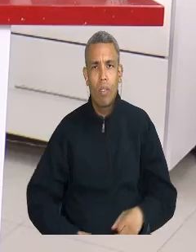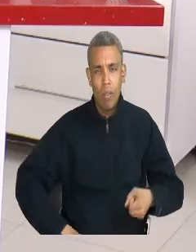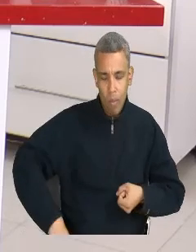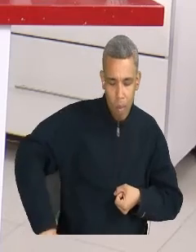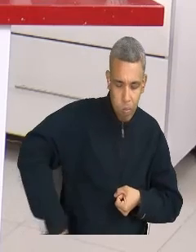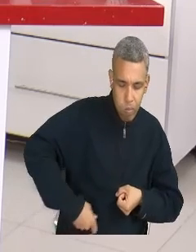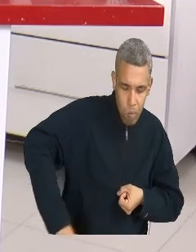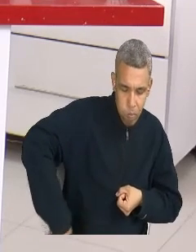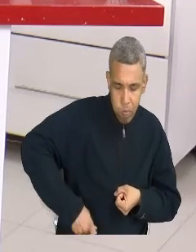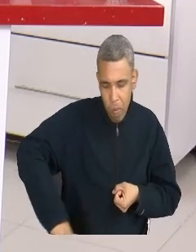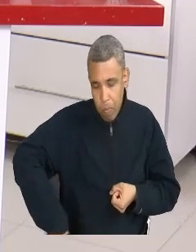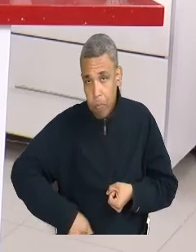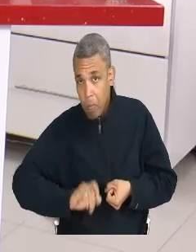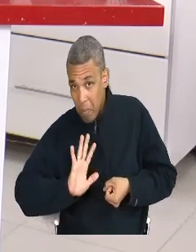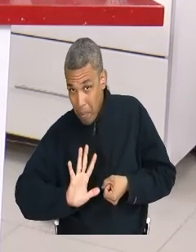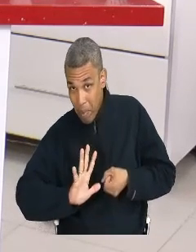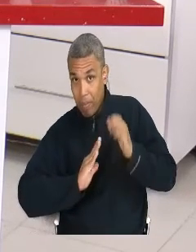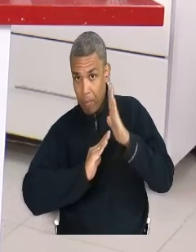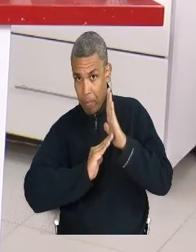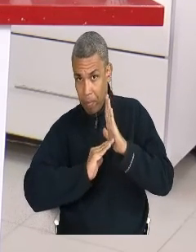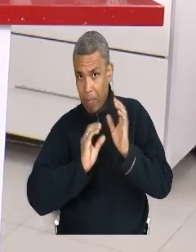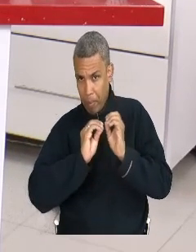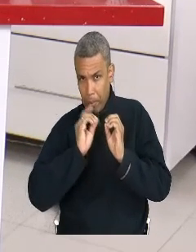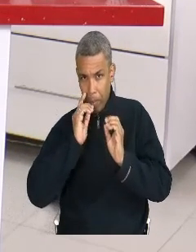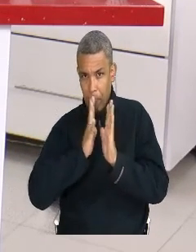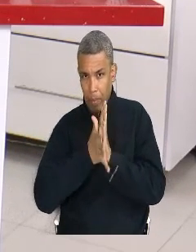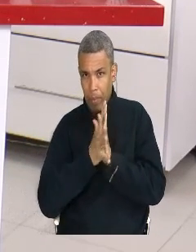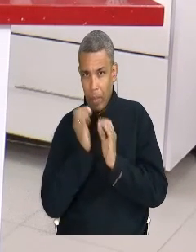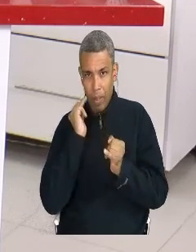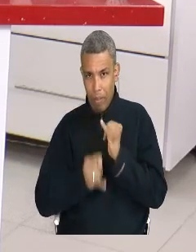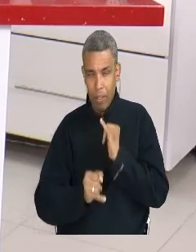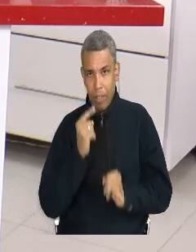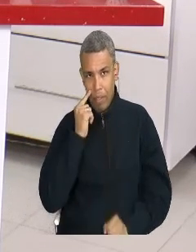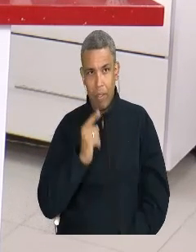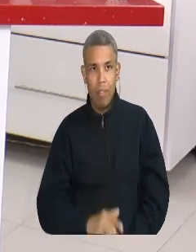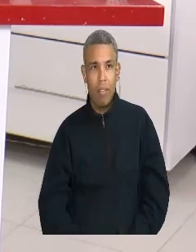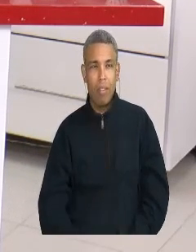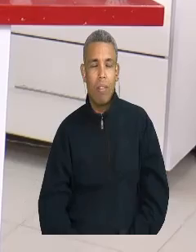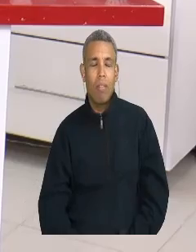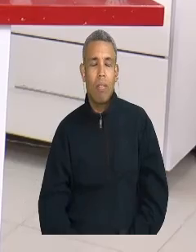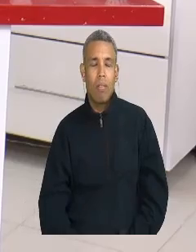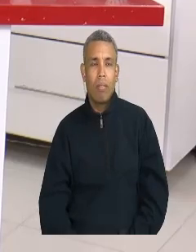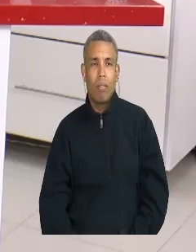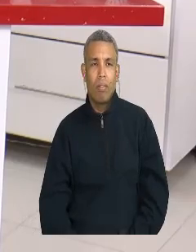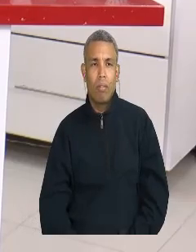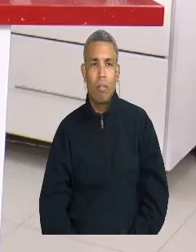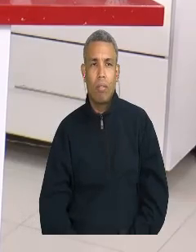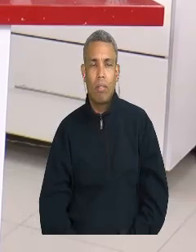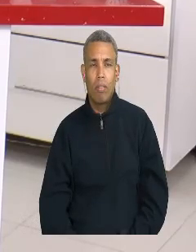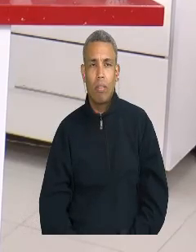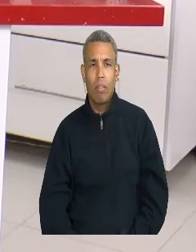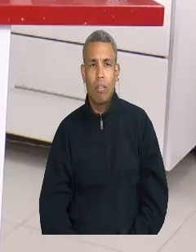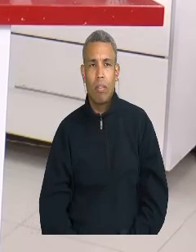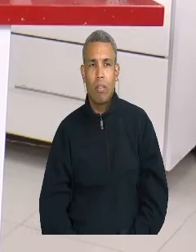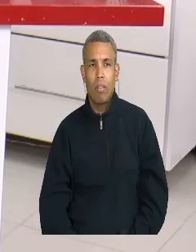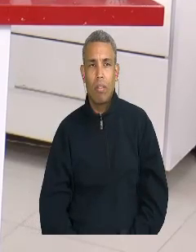a otro pequeño corte y ya volvemos con nuestra querida receta y deliciosa receta,